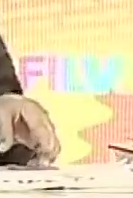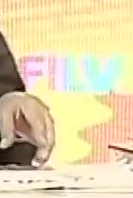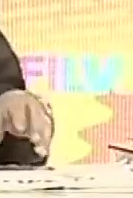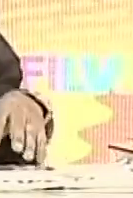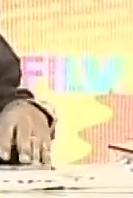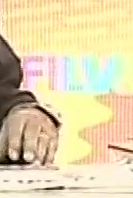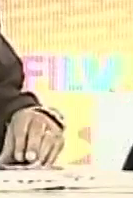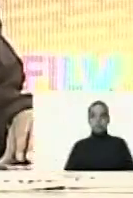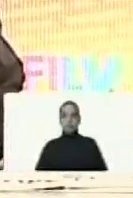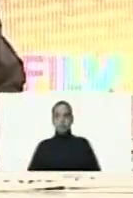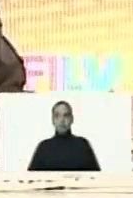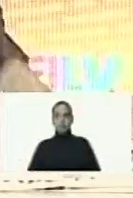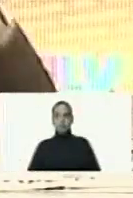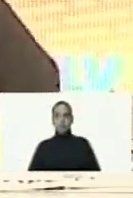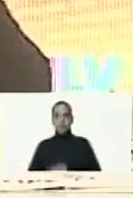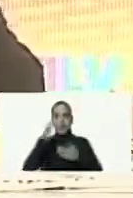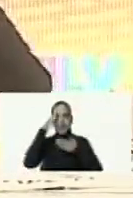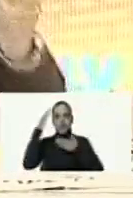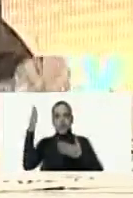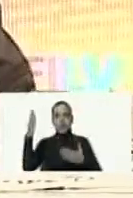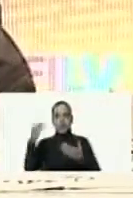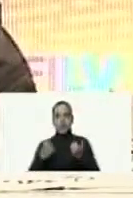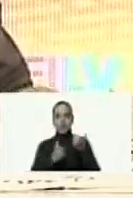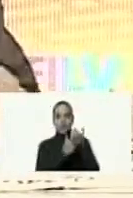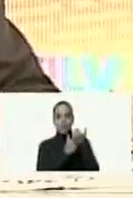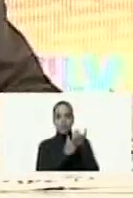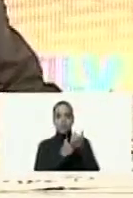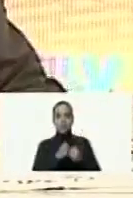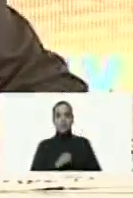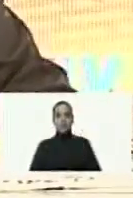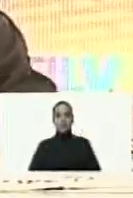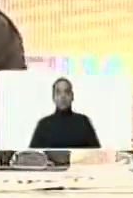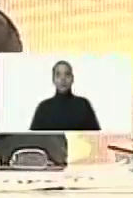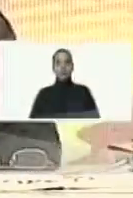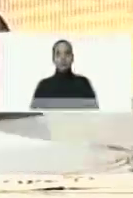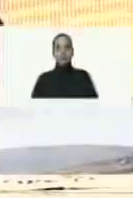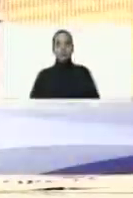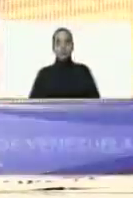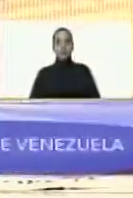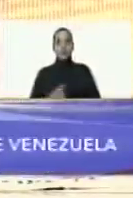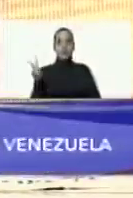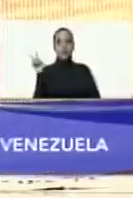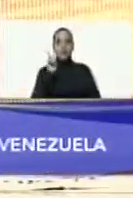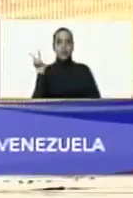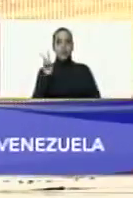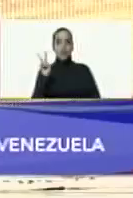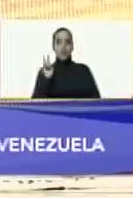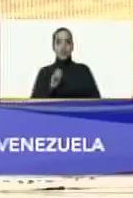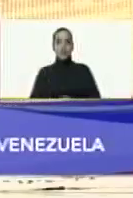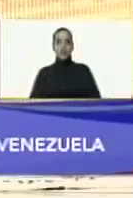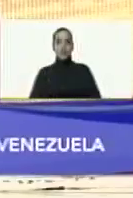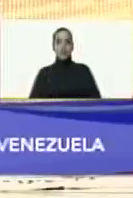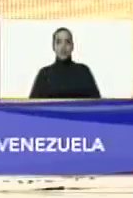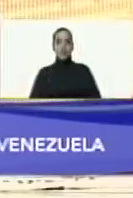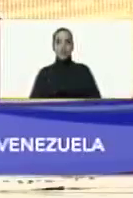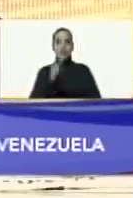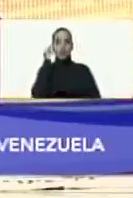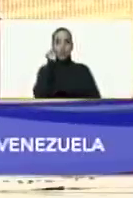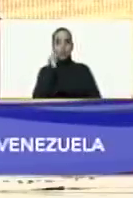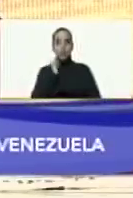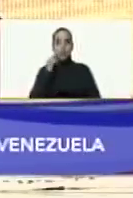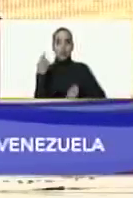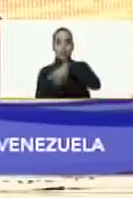saludo solidario y venezolanista, bolivariano